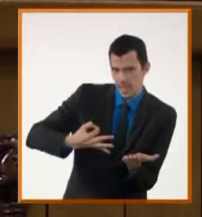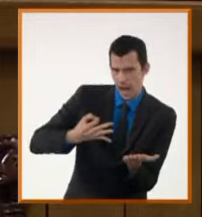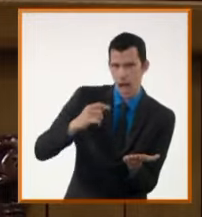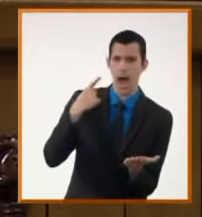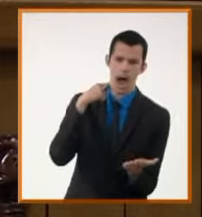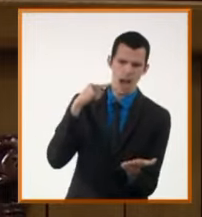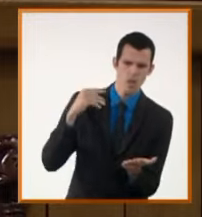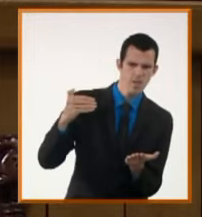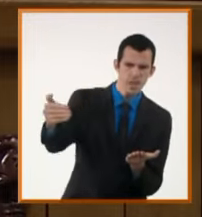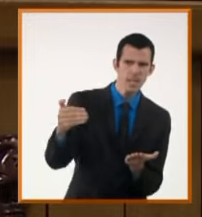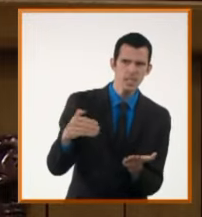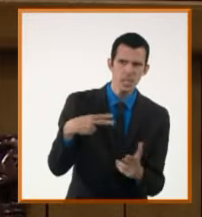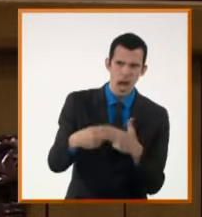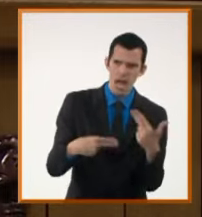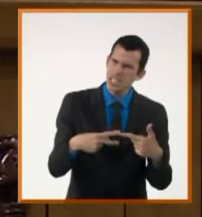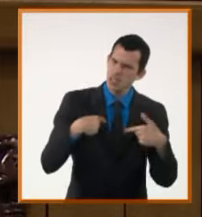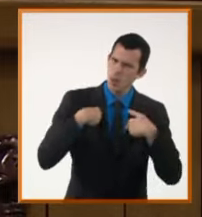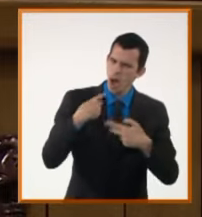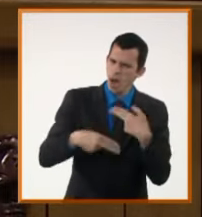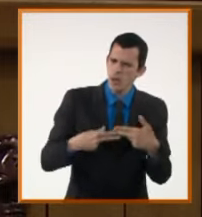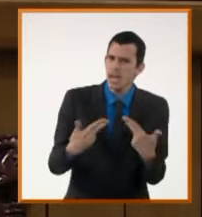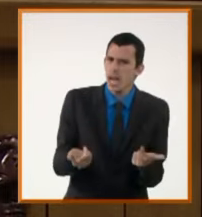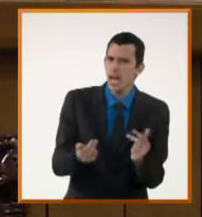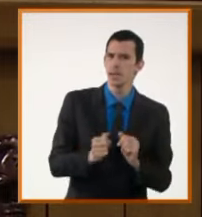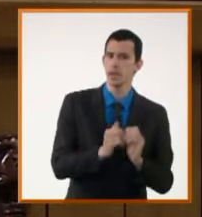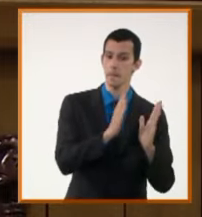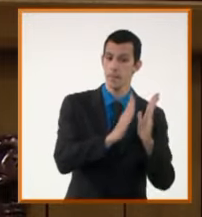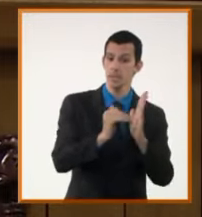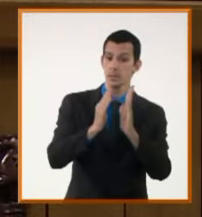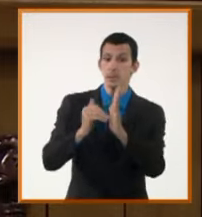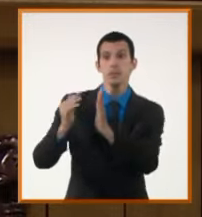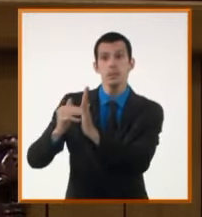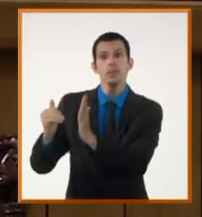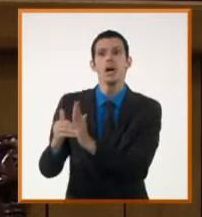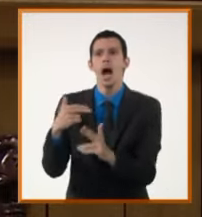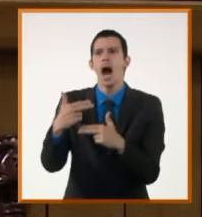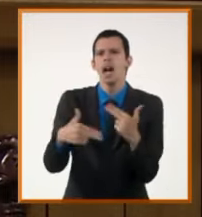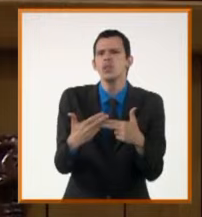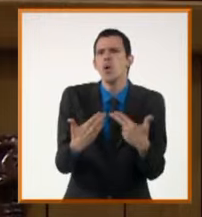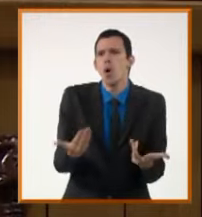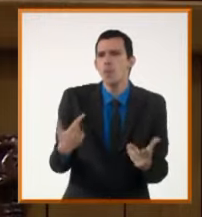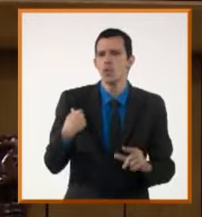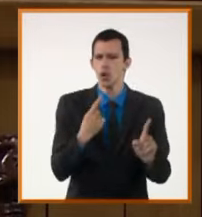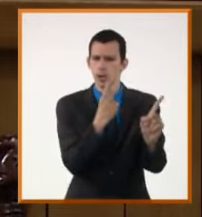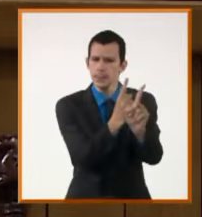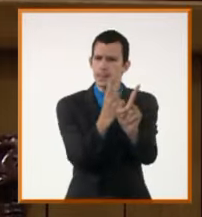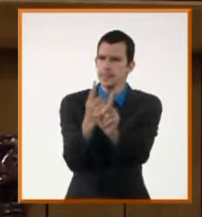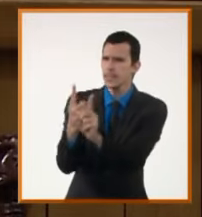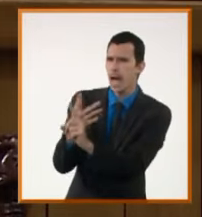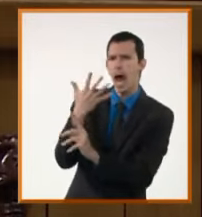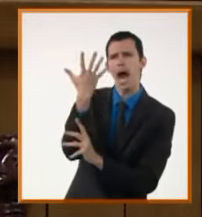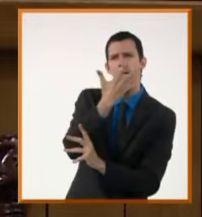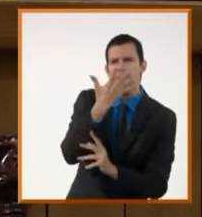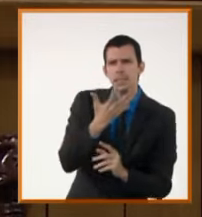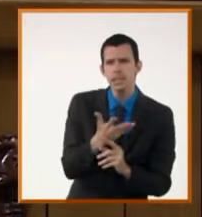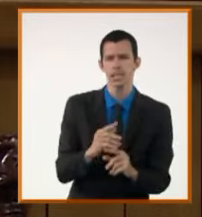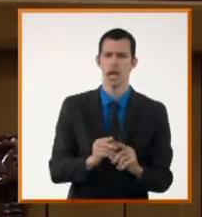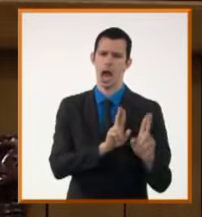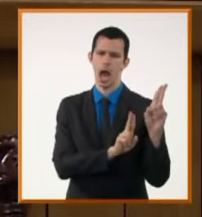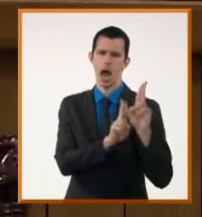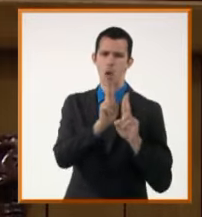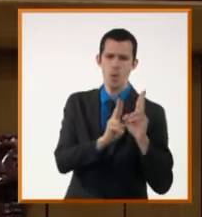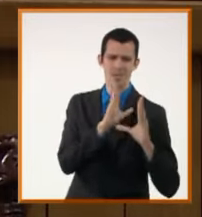plan concreto de acciones de cómo se van a incrementar ingresos y cómo se van a disminuir gastos. Porque si no lo hacemos